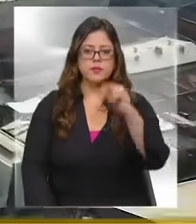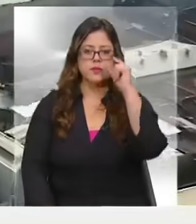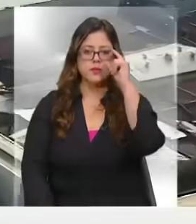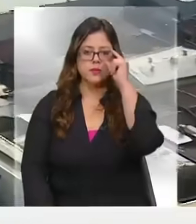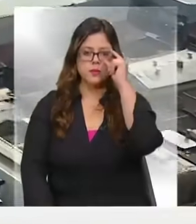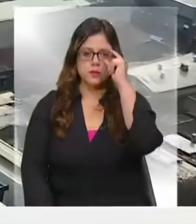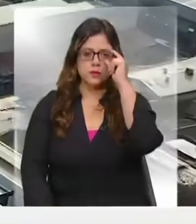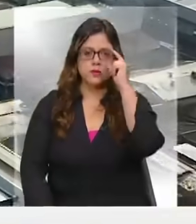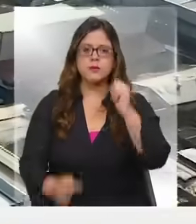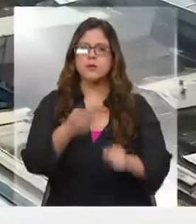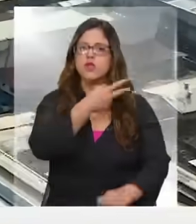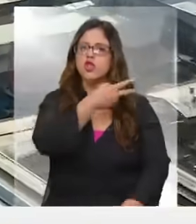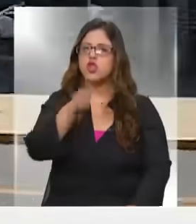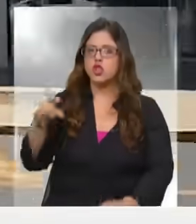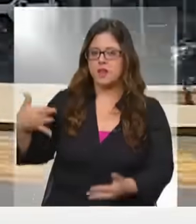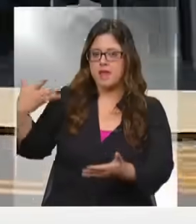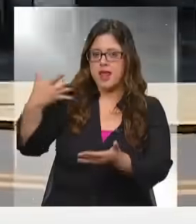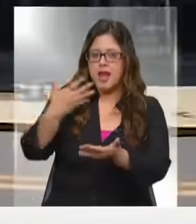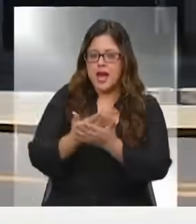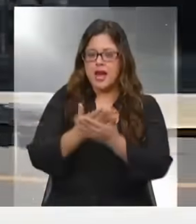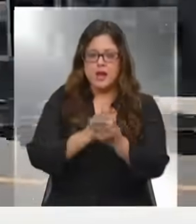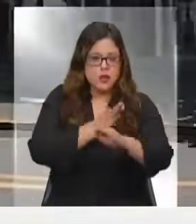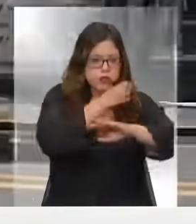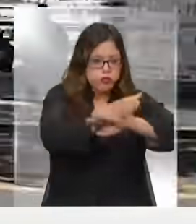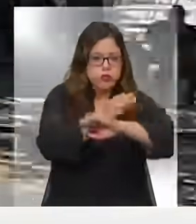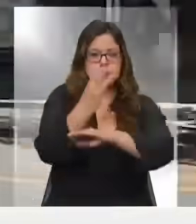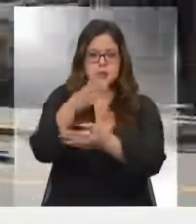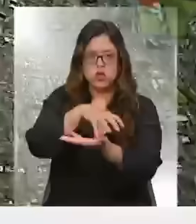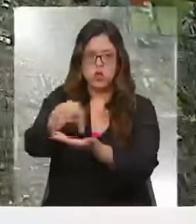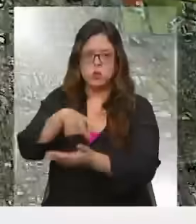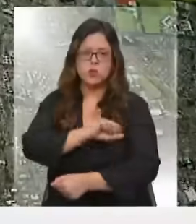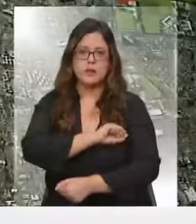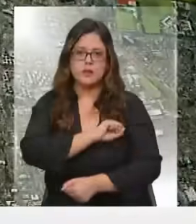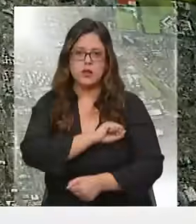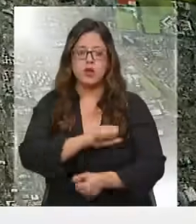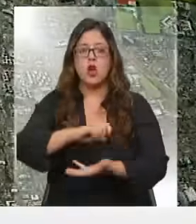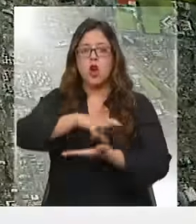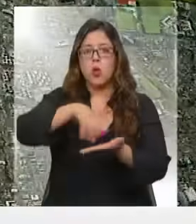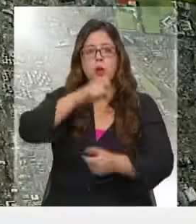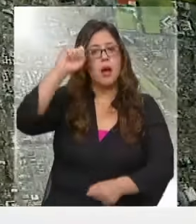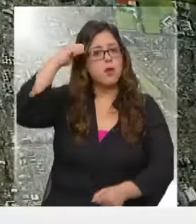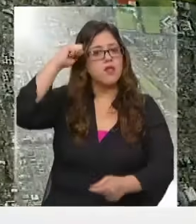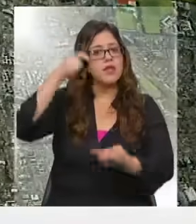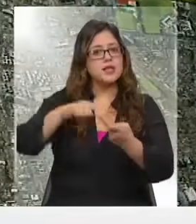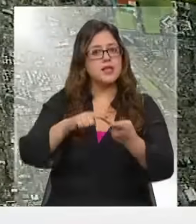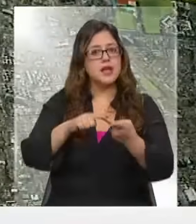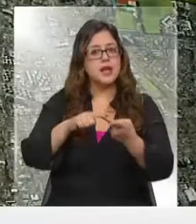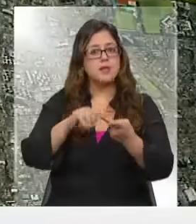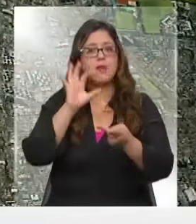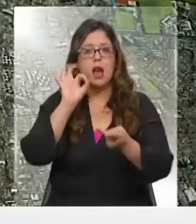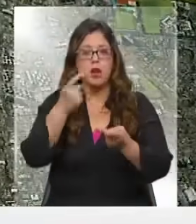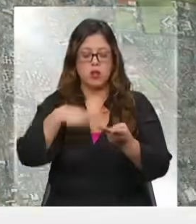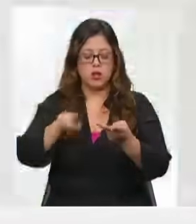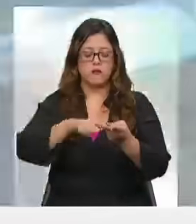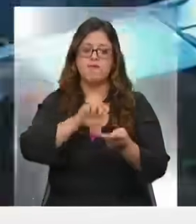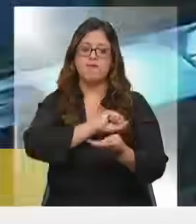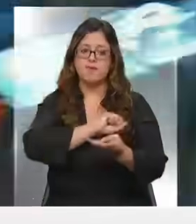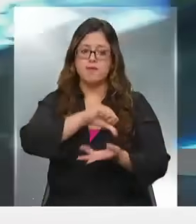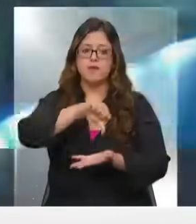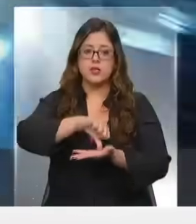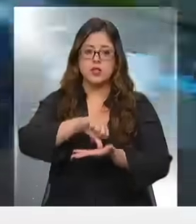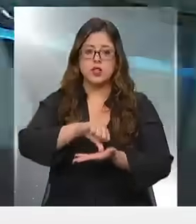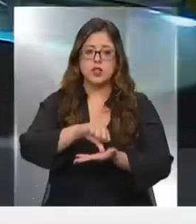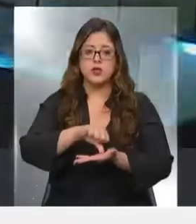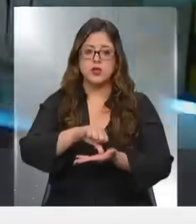Durante 2 semanas recorrimos 3 comunas de la capital: Providencia, Las Condes y Santiago Centro.